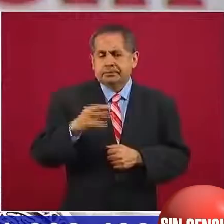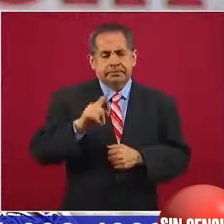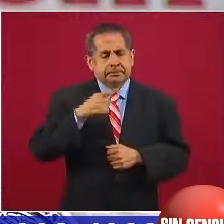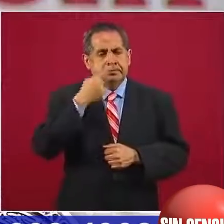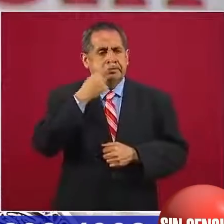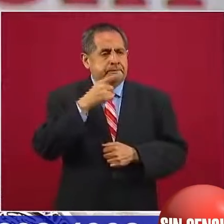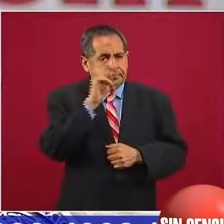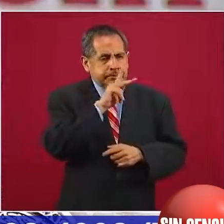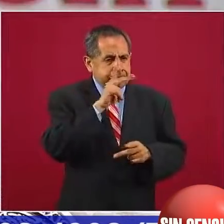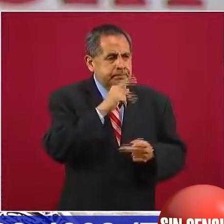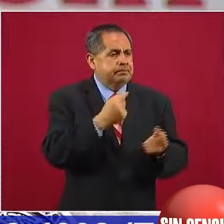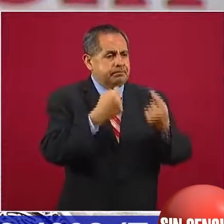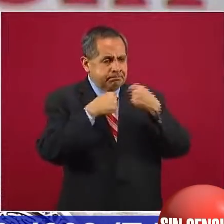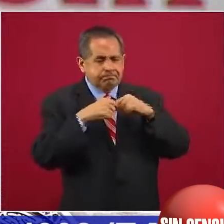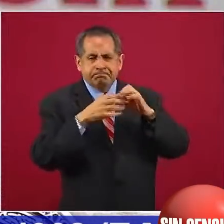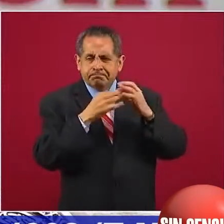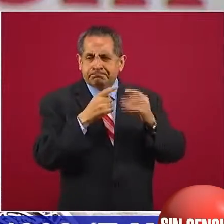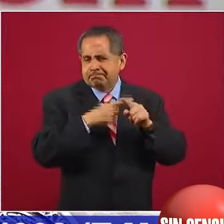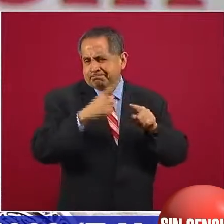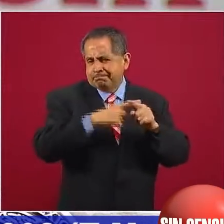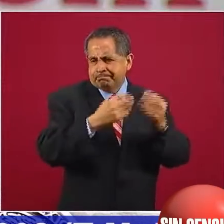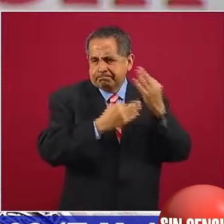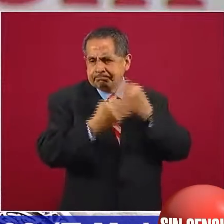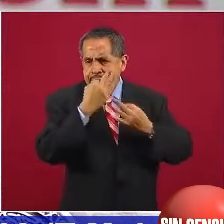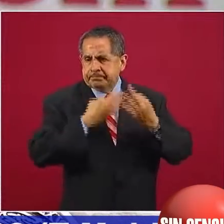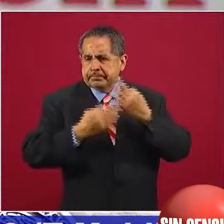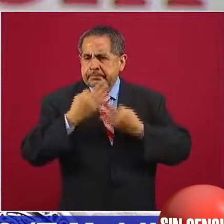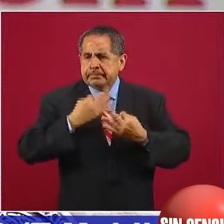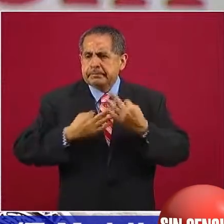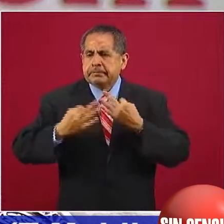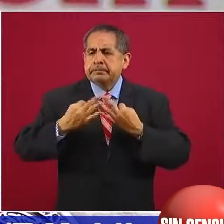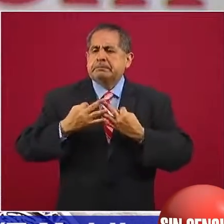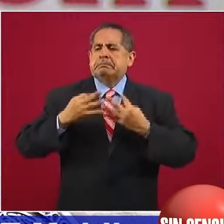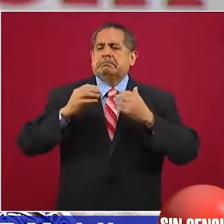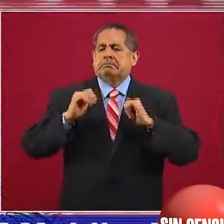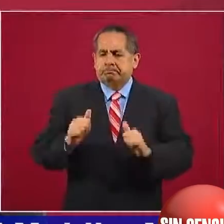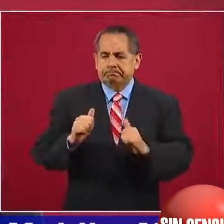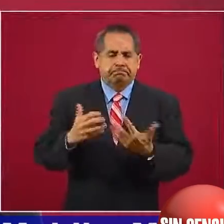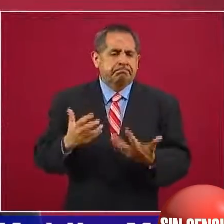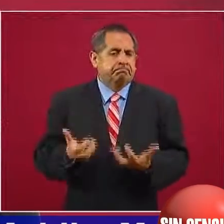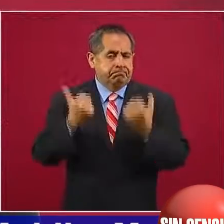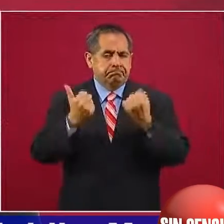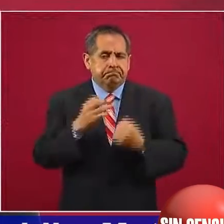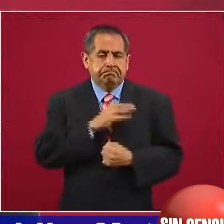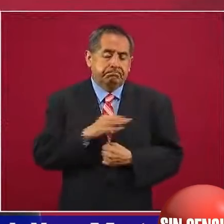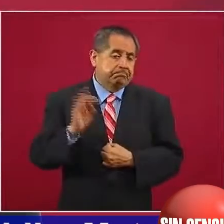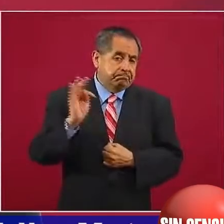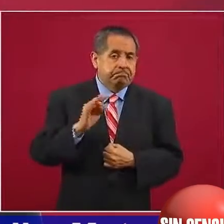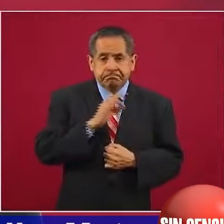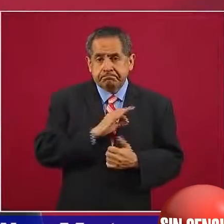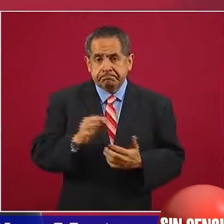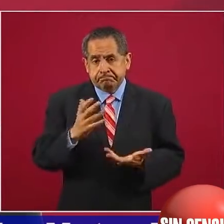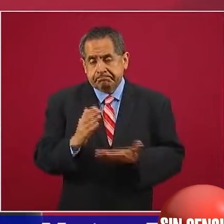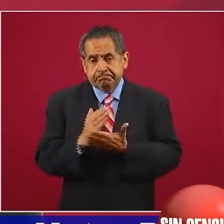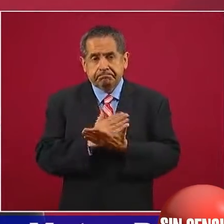muchos otros procedimientos, y entonces se reduce la mortalidad respecto a lo que hubiera ocurrido.